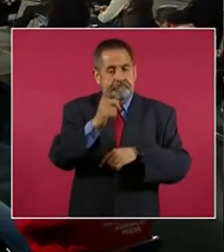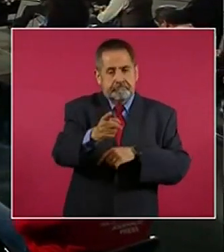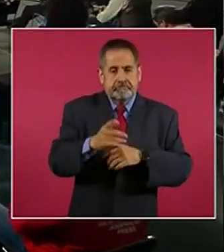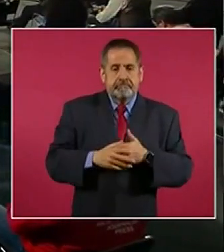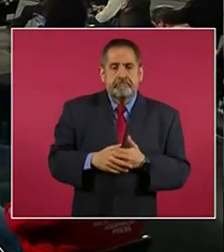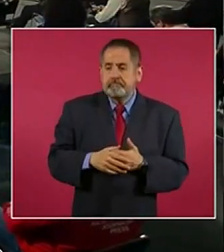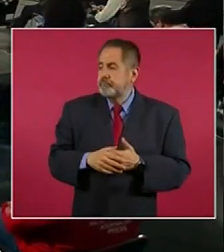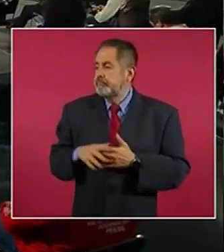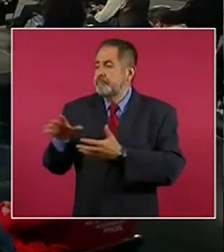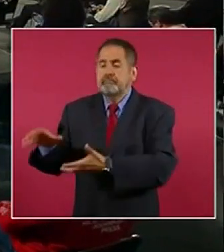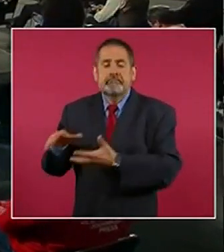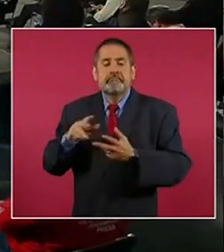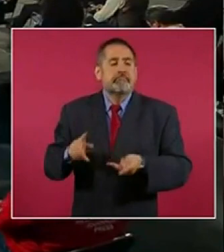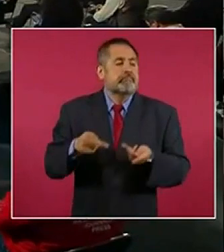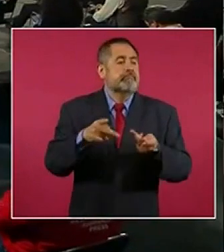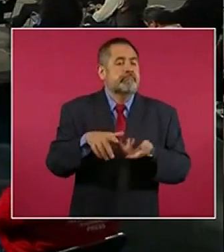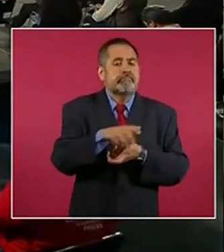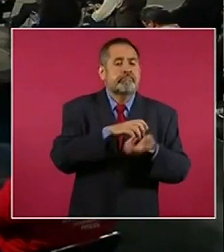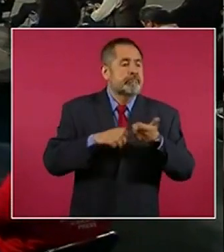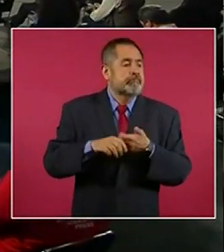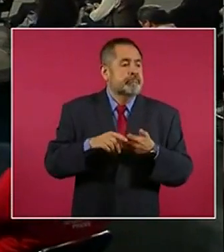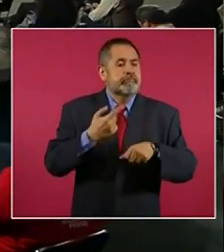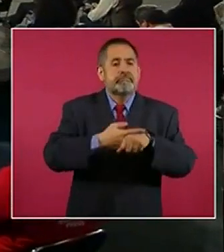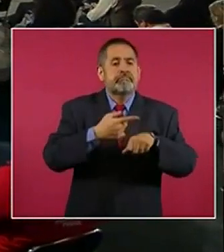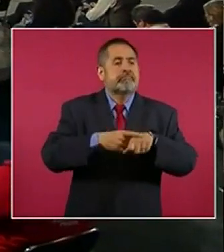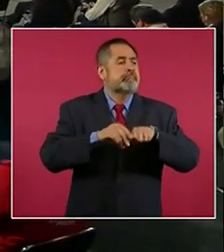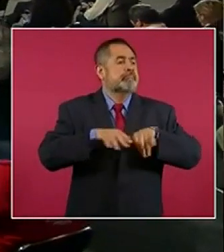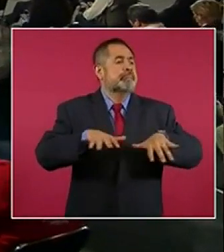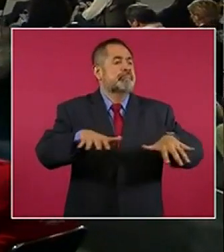no lo ha cumplido. Entonces yo lo que aquí veo, pues sí es